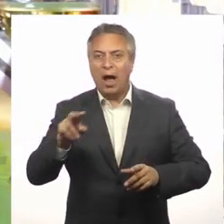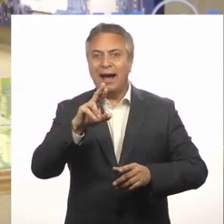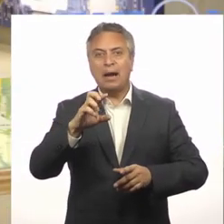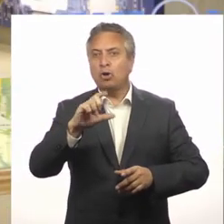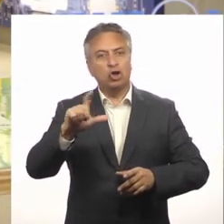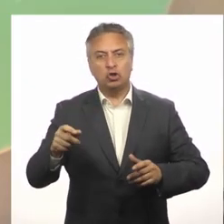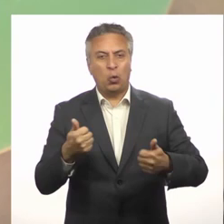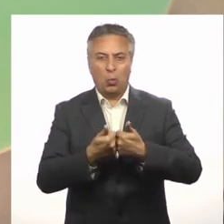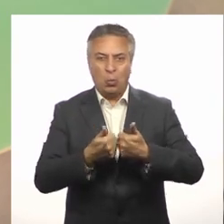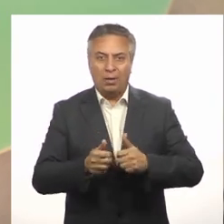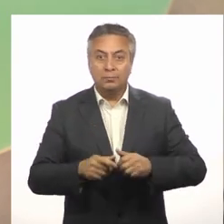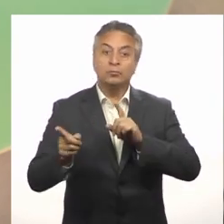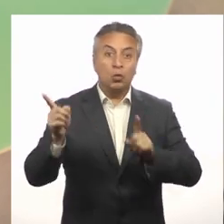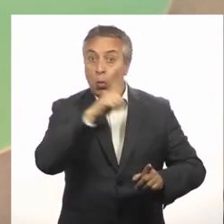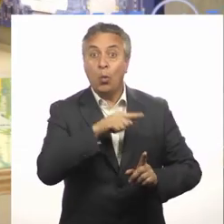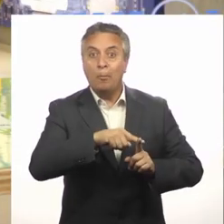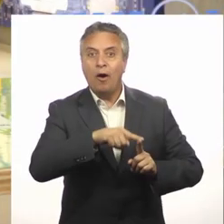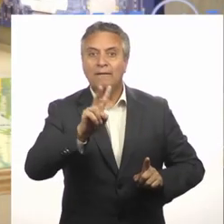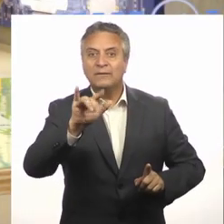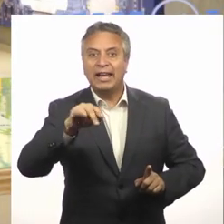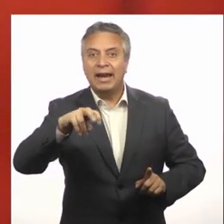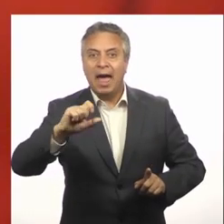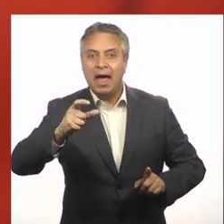muestra, vinagre.